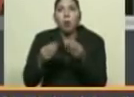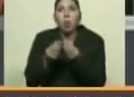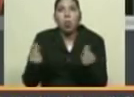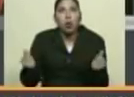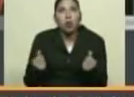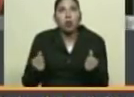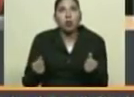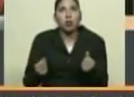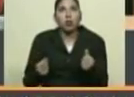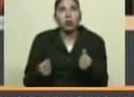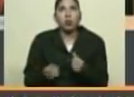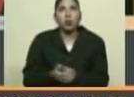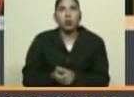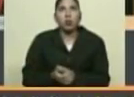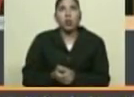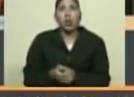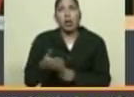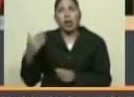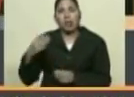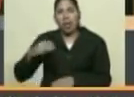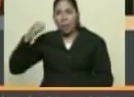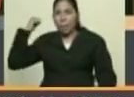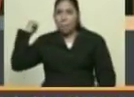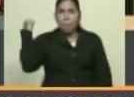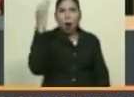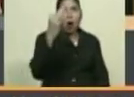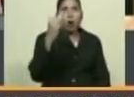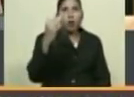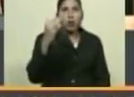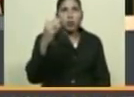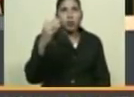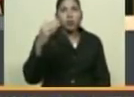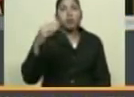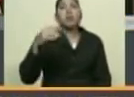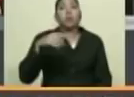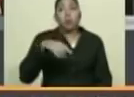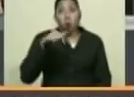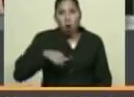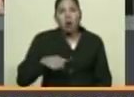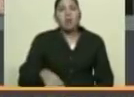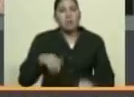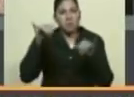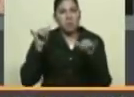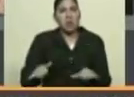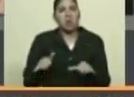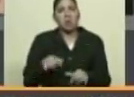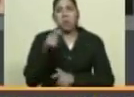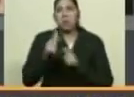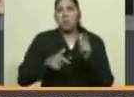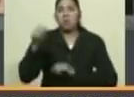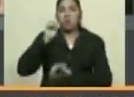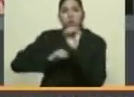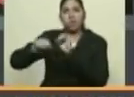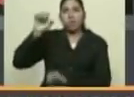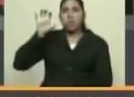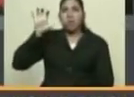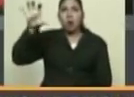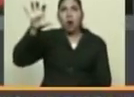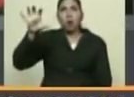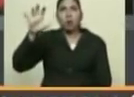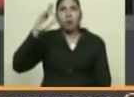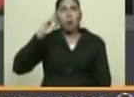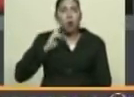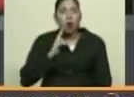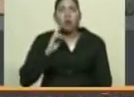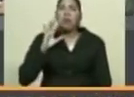lanceros hace más de 200 años, aquí hoy sigue habiendo lanceros y lanceras para defender la patria bolivariana, la patria